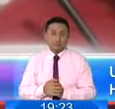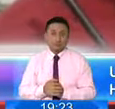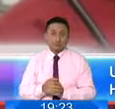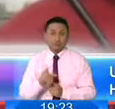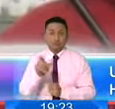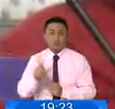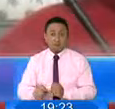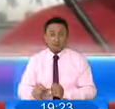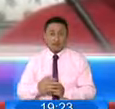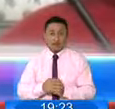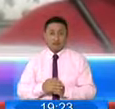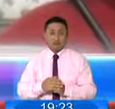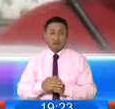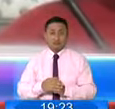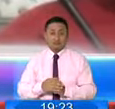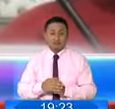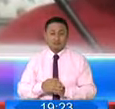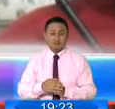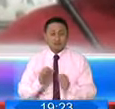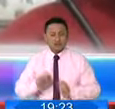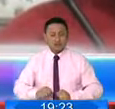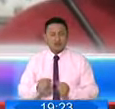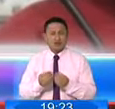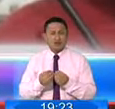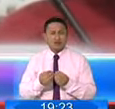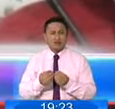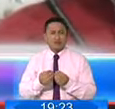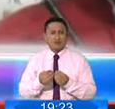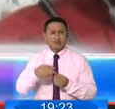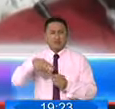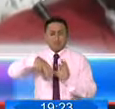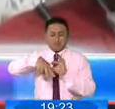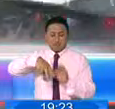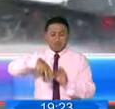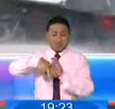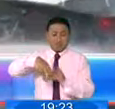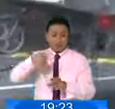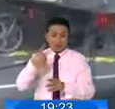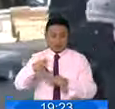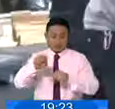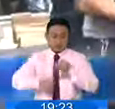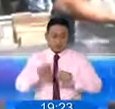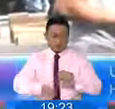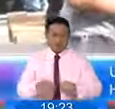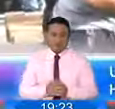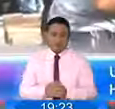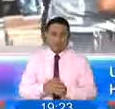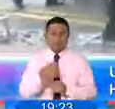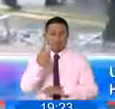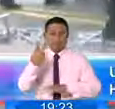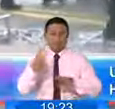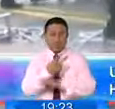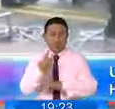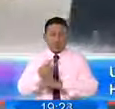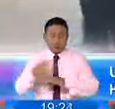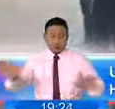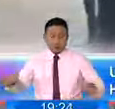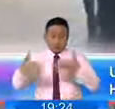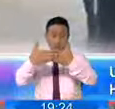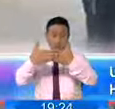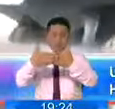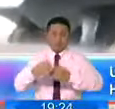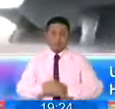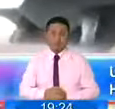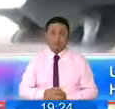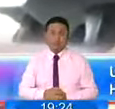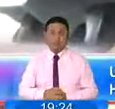al paciente, claro está que tiene fracturas múltiples a nivel de las dos extremidades inferiores. Casi dos horas permaneció cerrada la vía. El